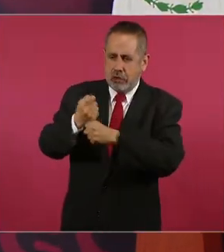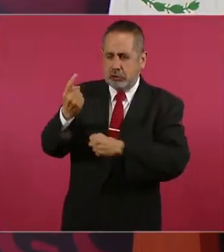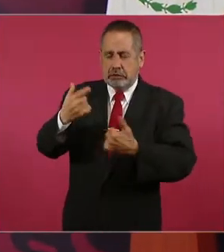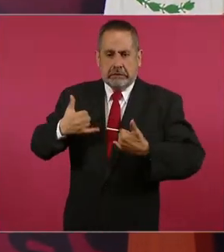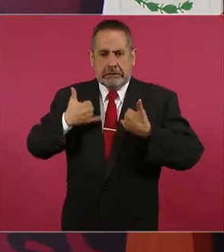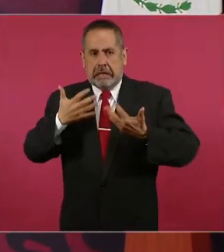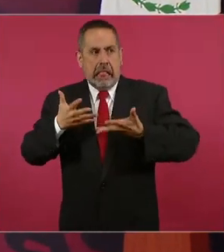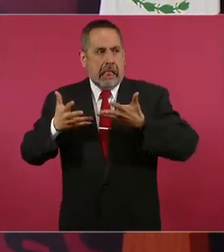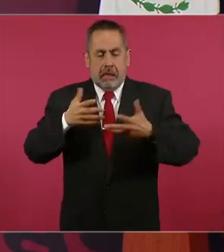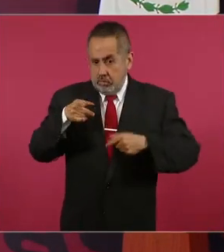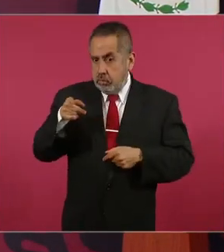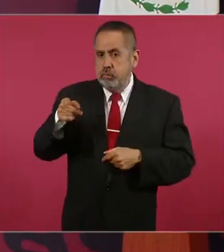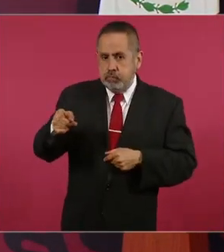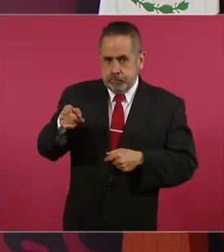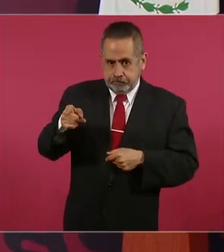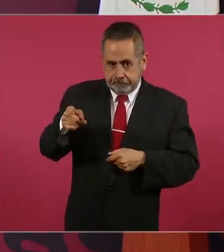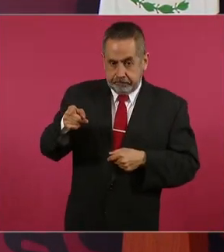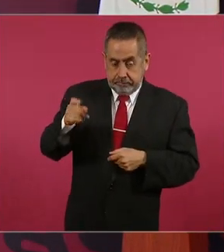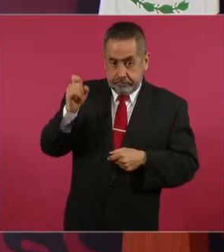adolescencia,